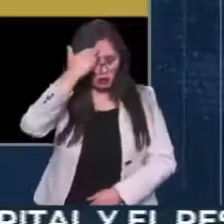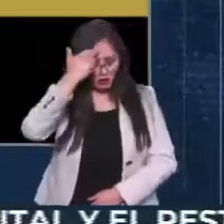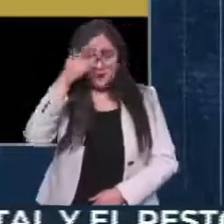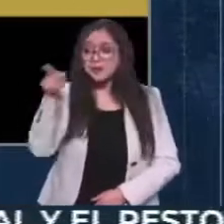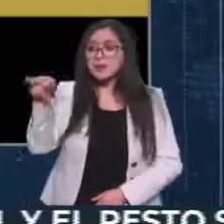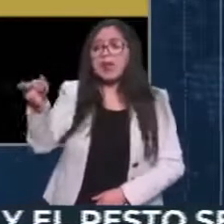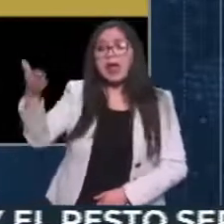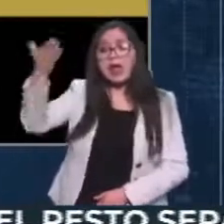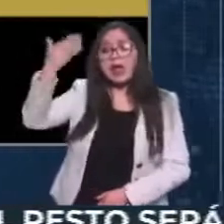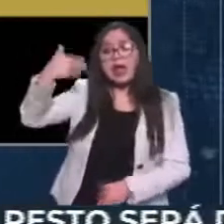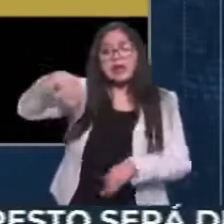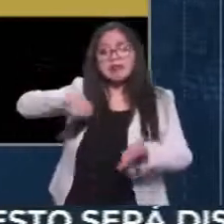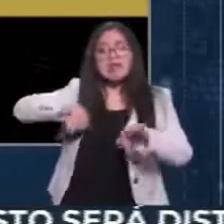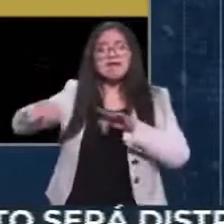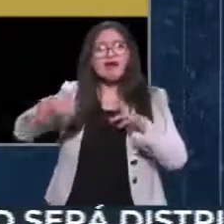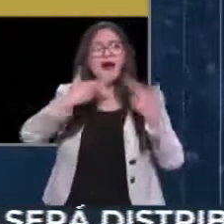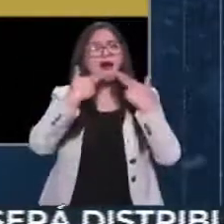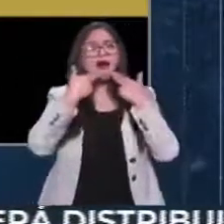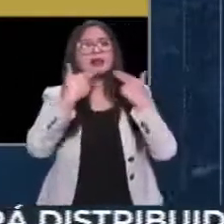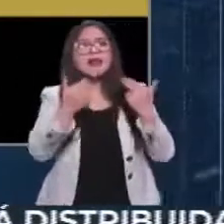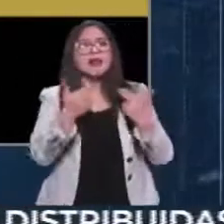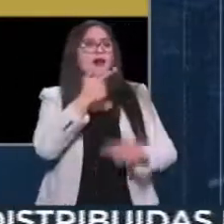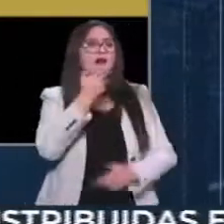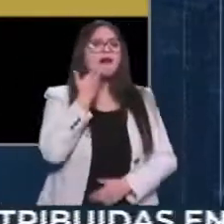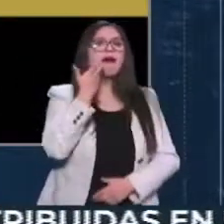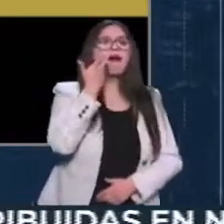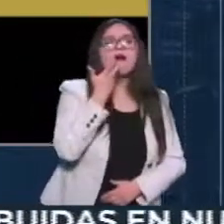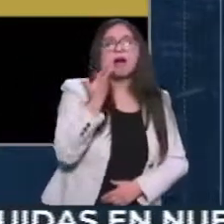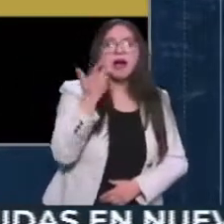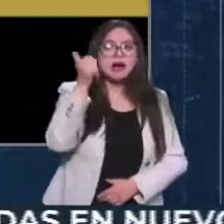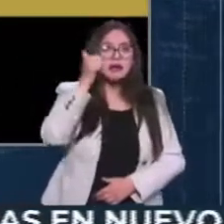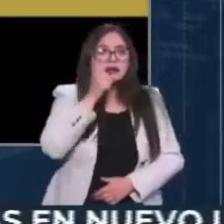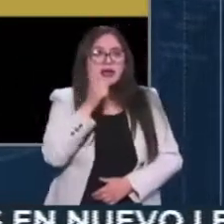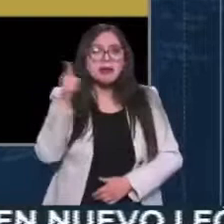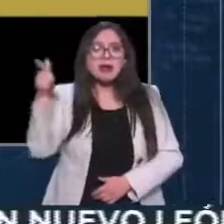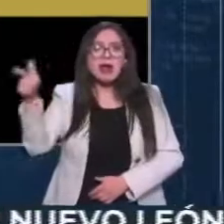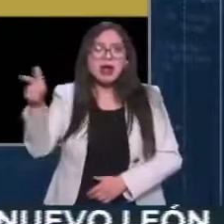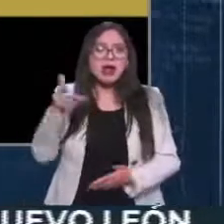Hacienda, vinculada a los del poder, porque esa ha sido su manera de